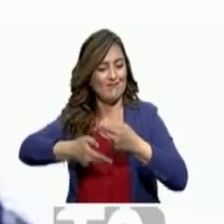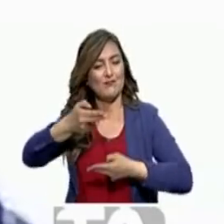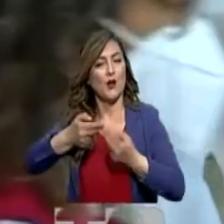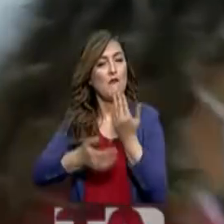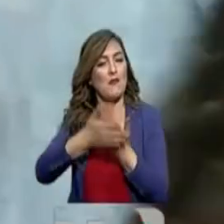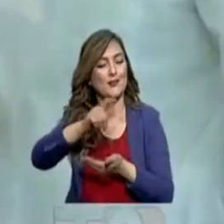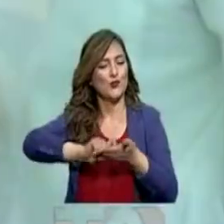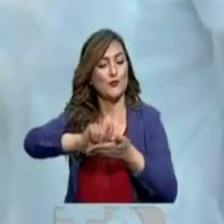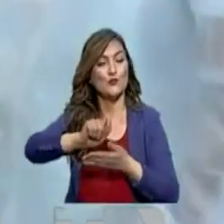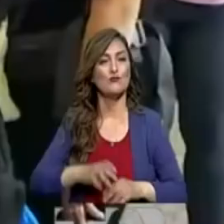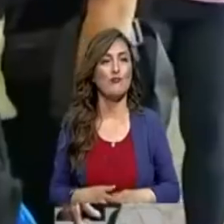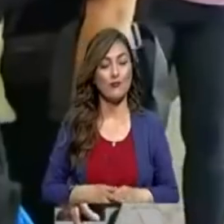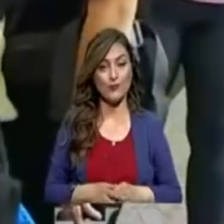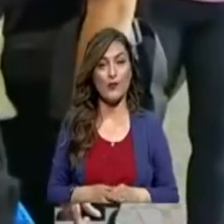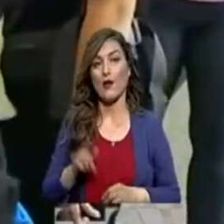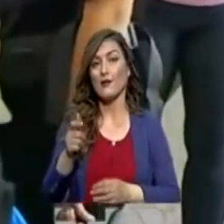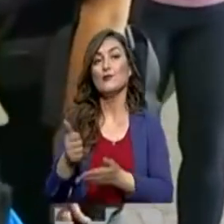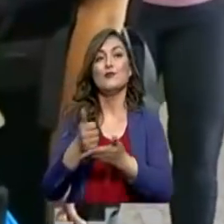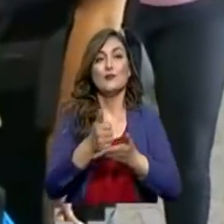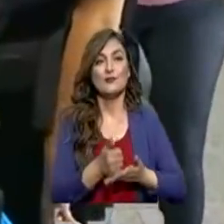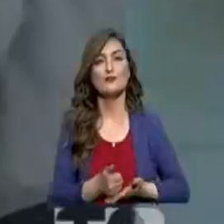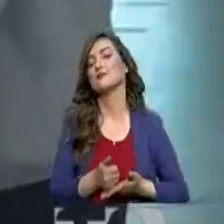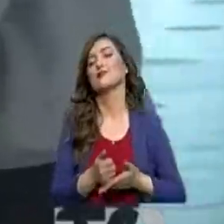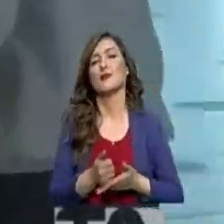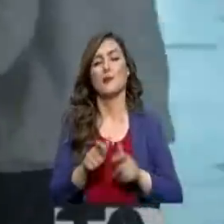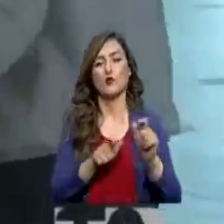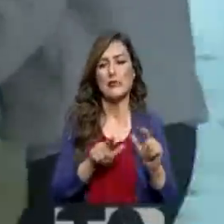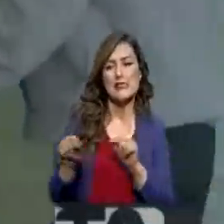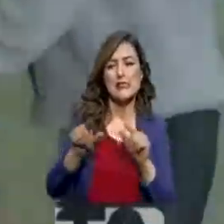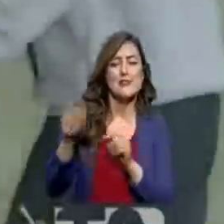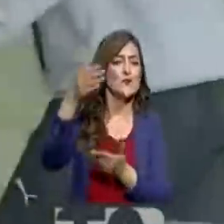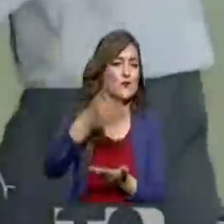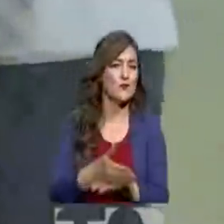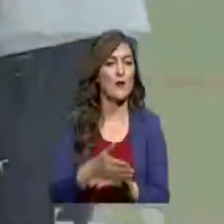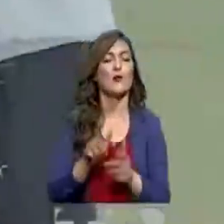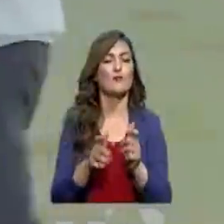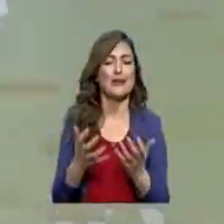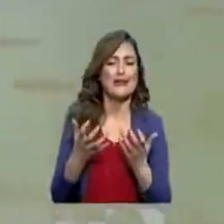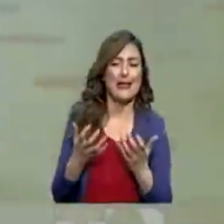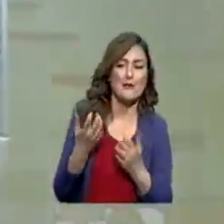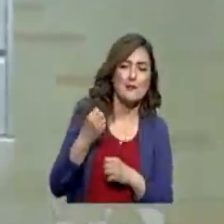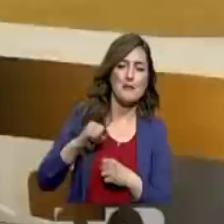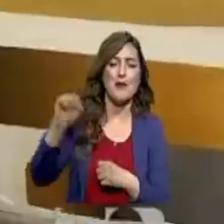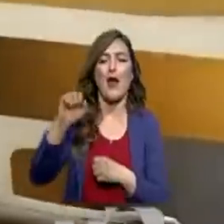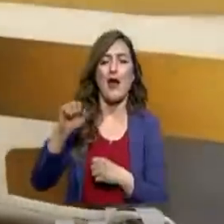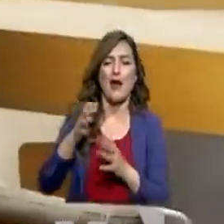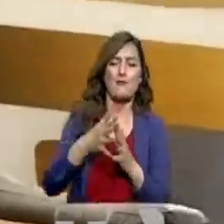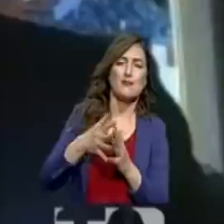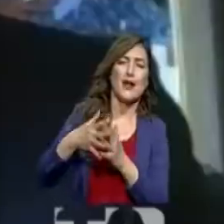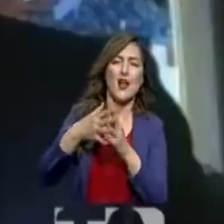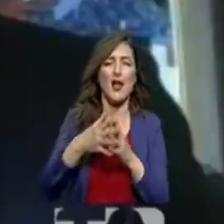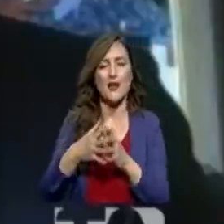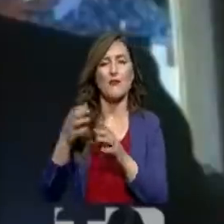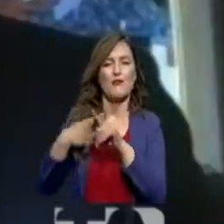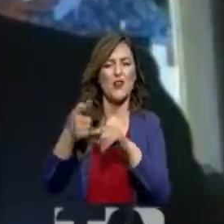más fácilmente. Asimismo, consideran que esto ayudará a erradicar la migración de los ciudadanos que buscan nuevas oportunidades en otros países.